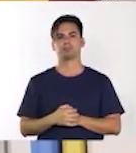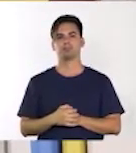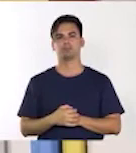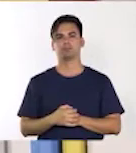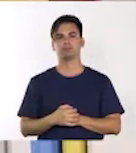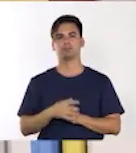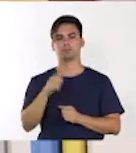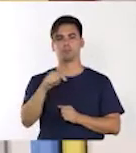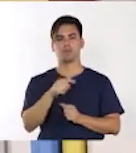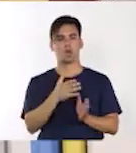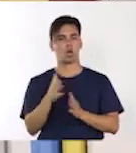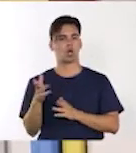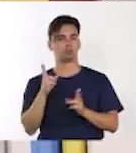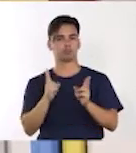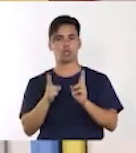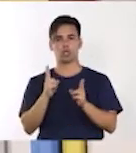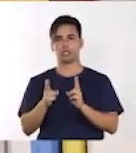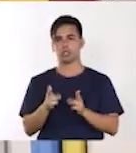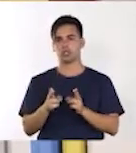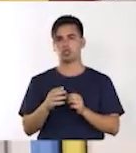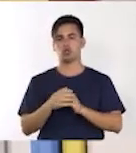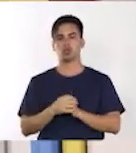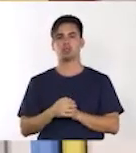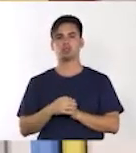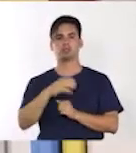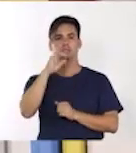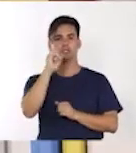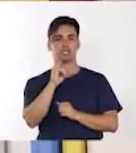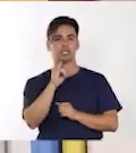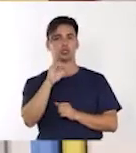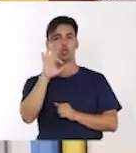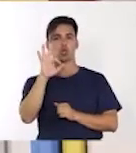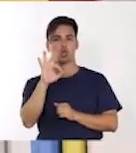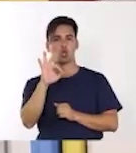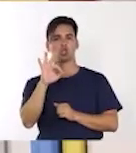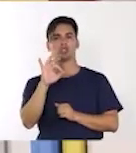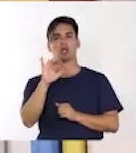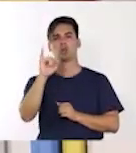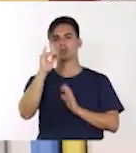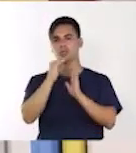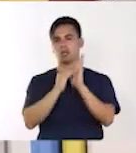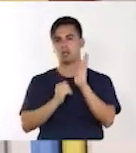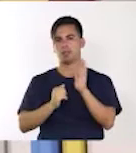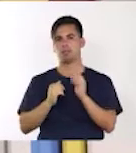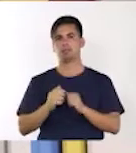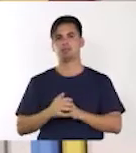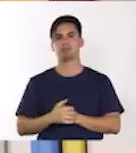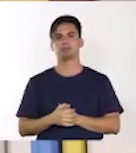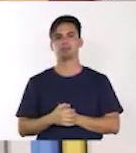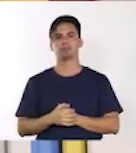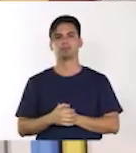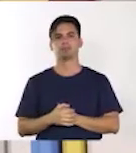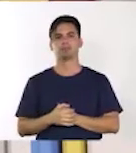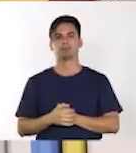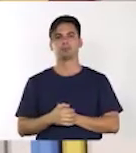Ahora pasaremos a hacer precisiones para el sexto y octavo semestre